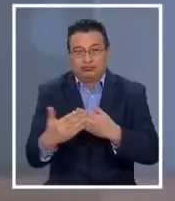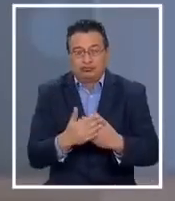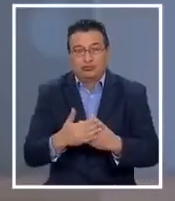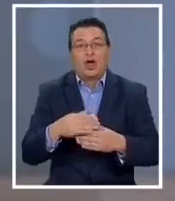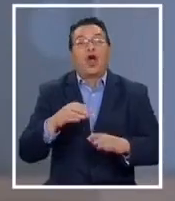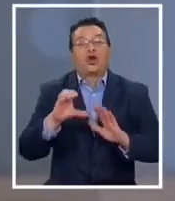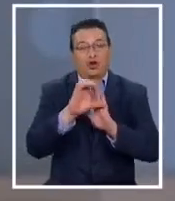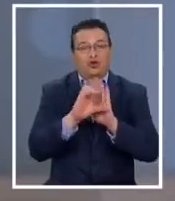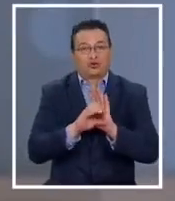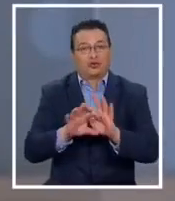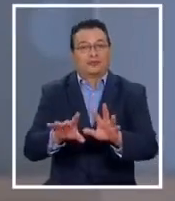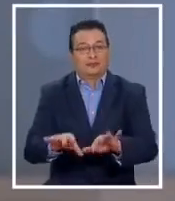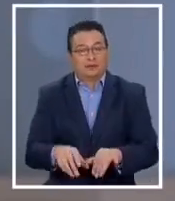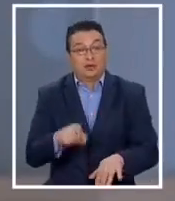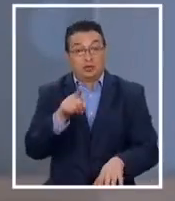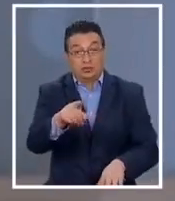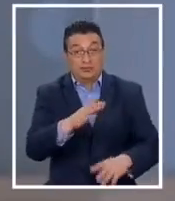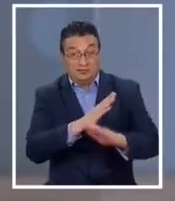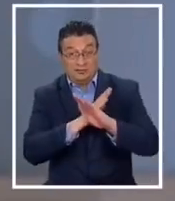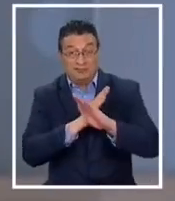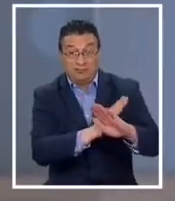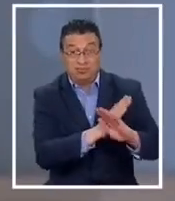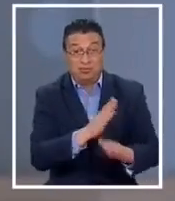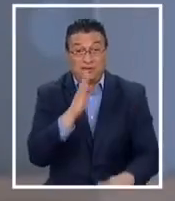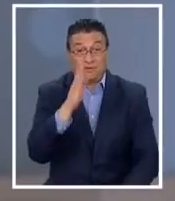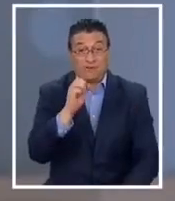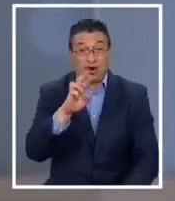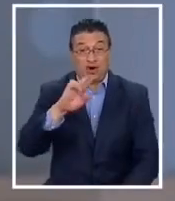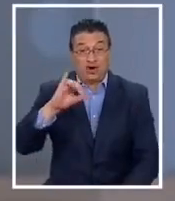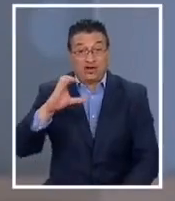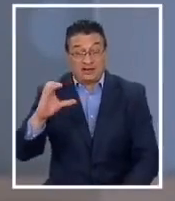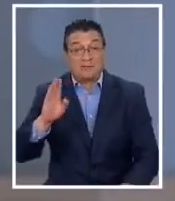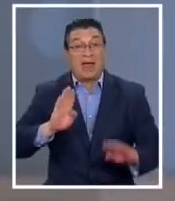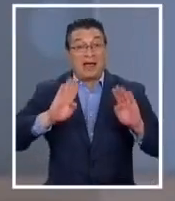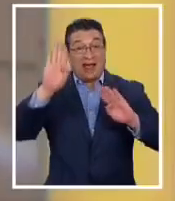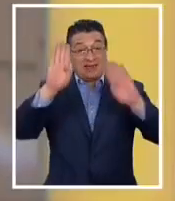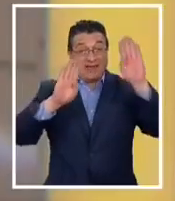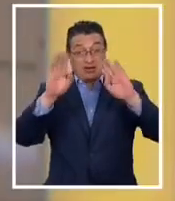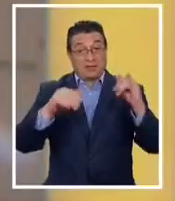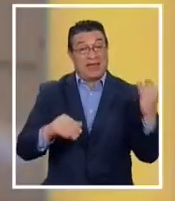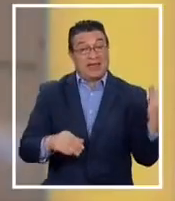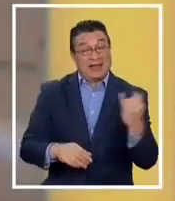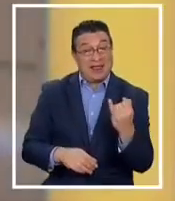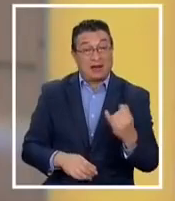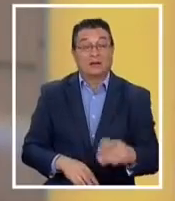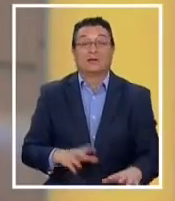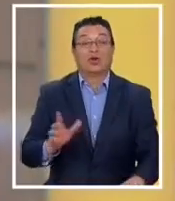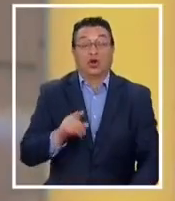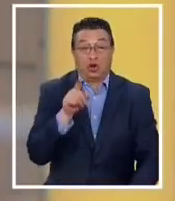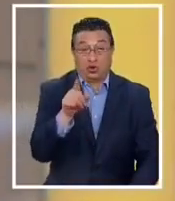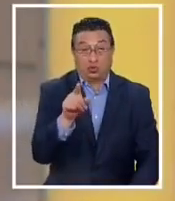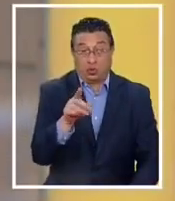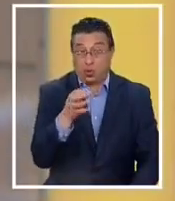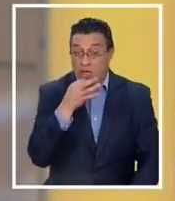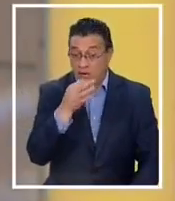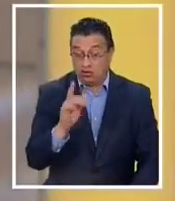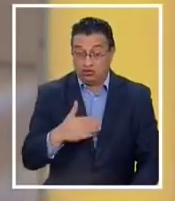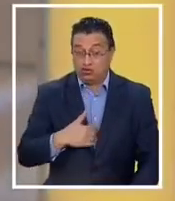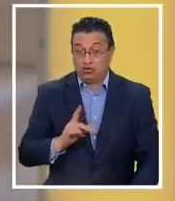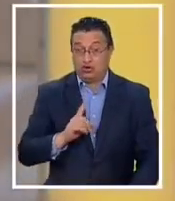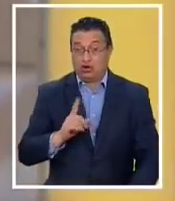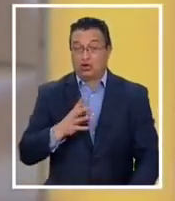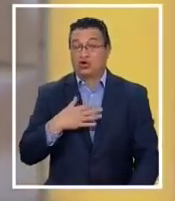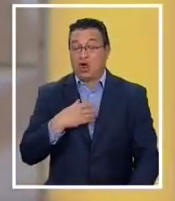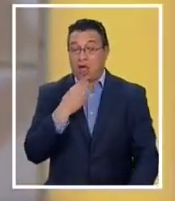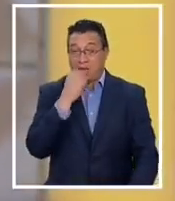proceso constituyente lo inhabilita a gabriel boric para ser candidato de la centroizquierda que sólo ha hecho usted yo quiero corregir a yo no les